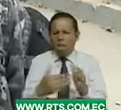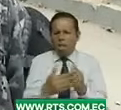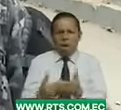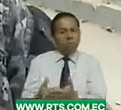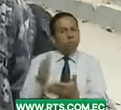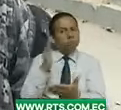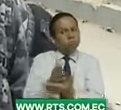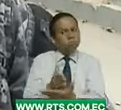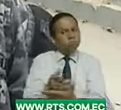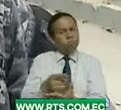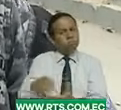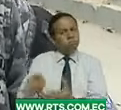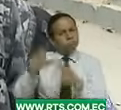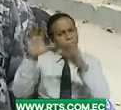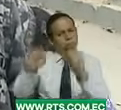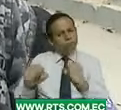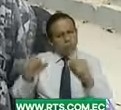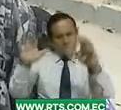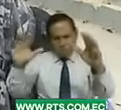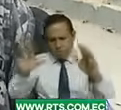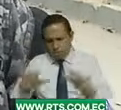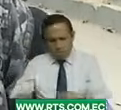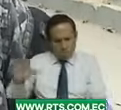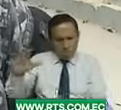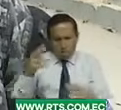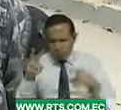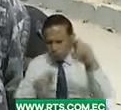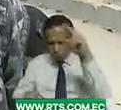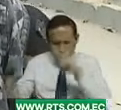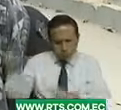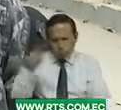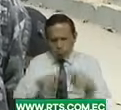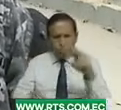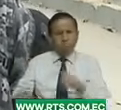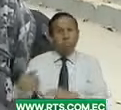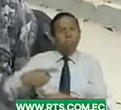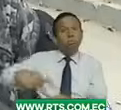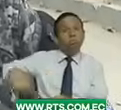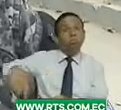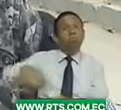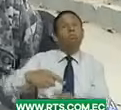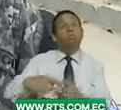les procedió a someter, a hacerle una revisión de todos ellos y